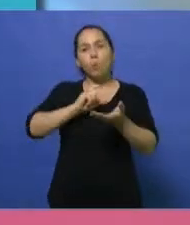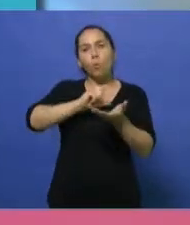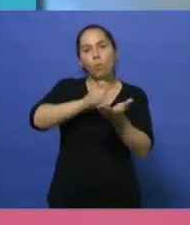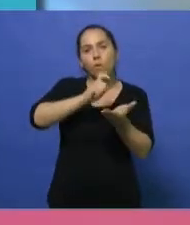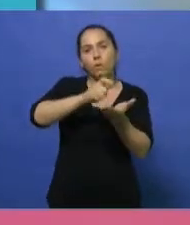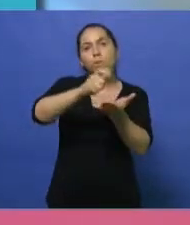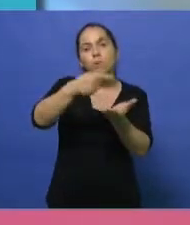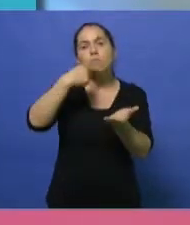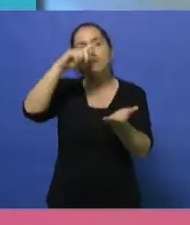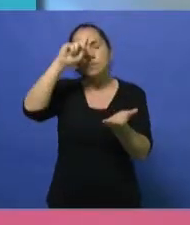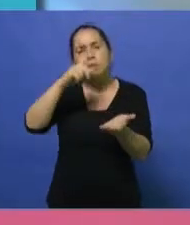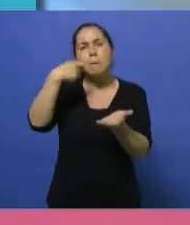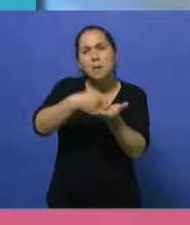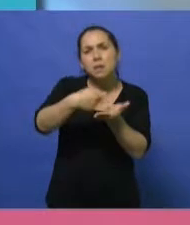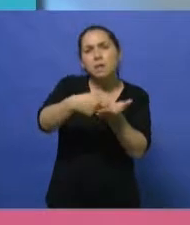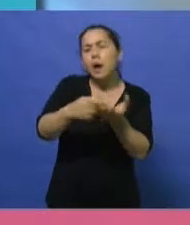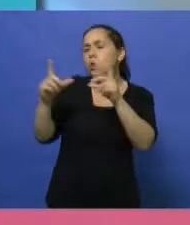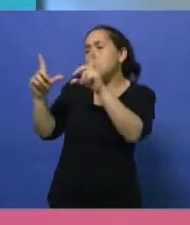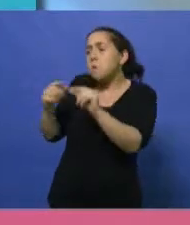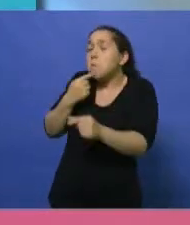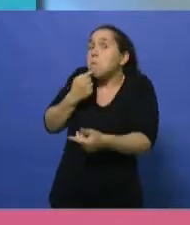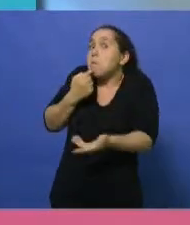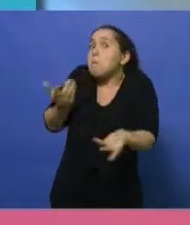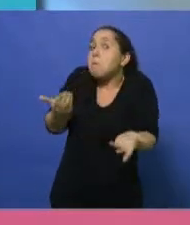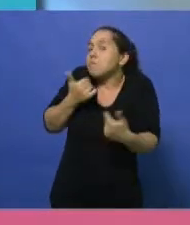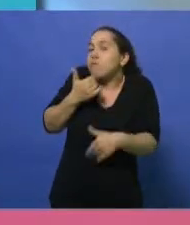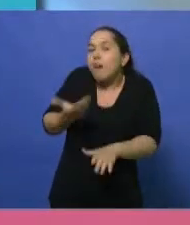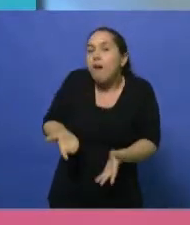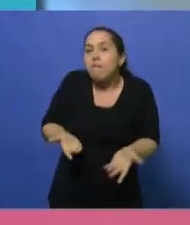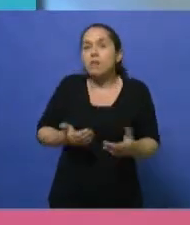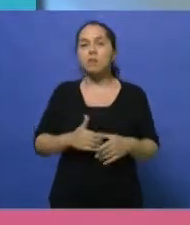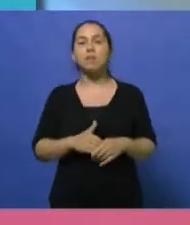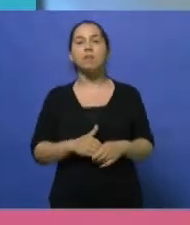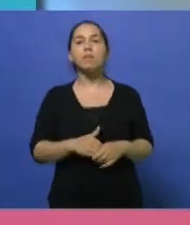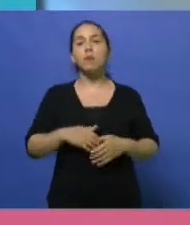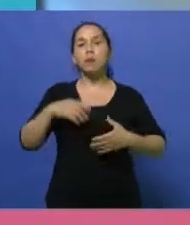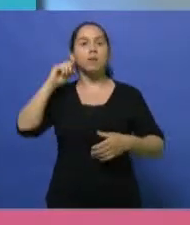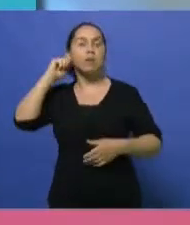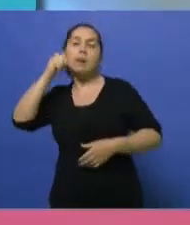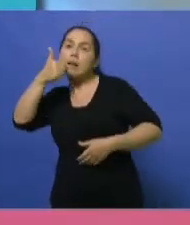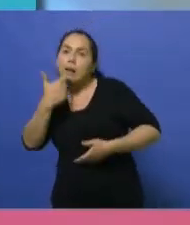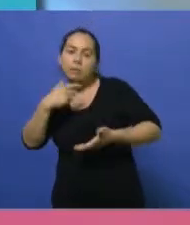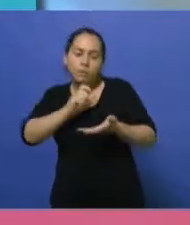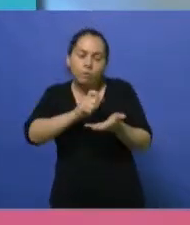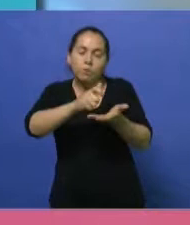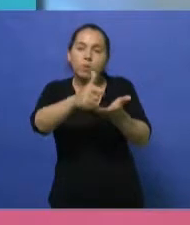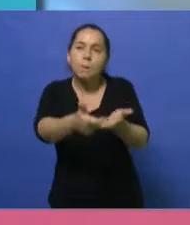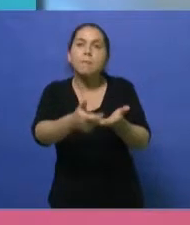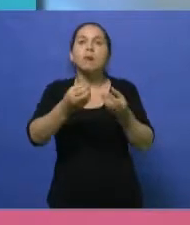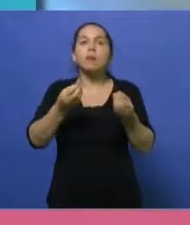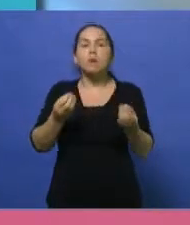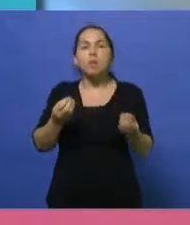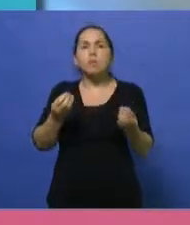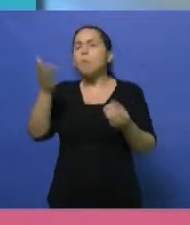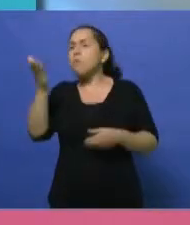no sabemos cuál va a ser el número, porque va a depender de cuánto hayas gastado de gas, pero tampoco se sabe nada de porcentajes, la Secretaría de